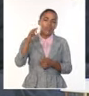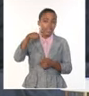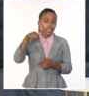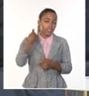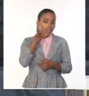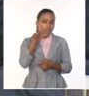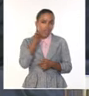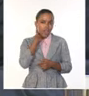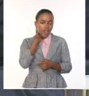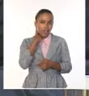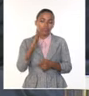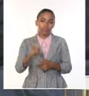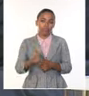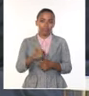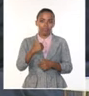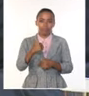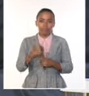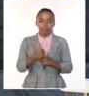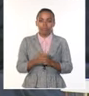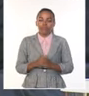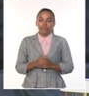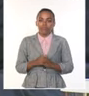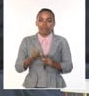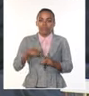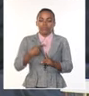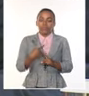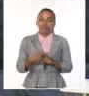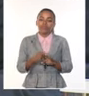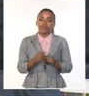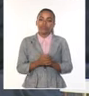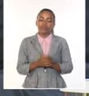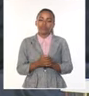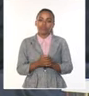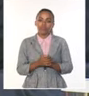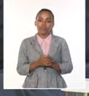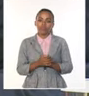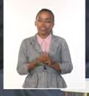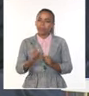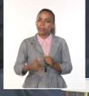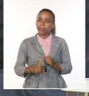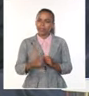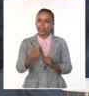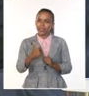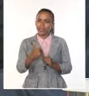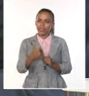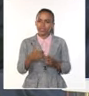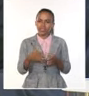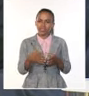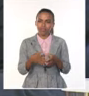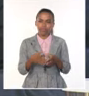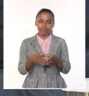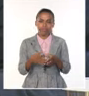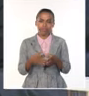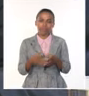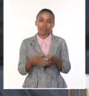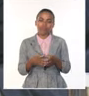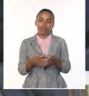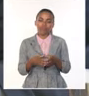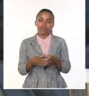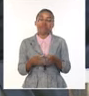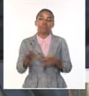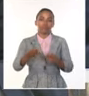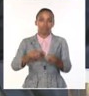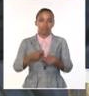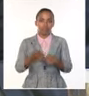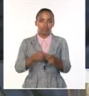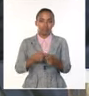Bakichan Sagitayev por su nombramiento como presidente del Colegio de la Comisión Económica Euroasiática.